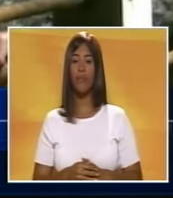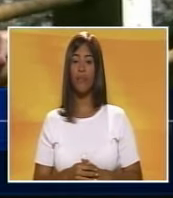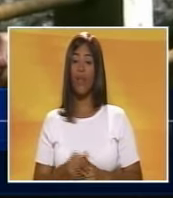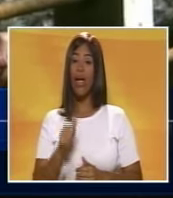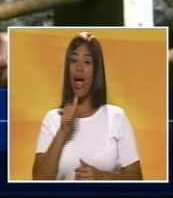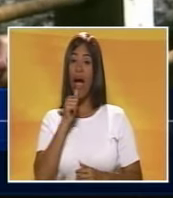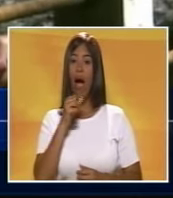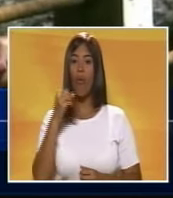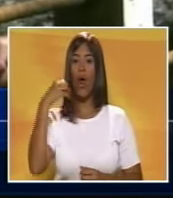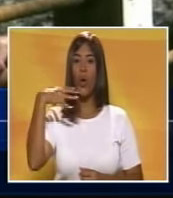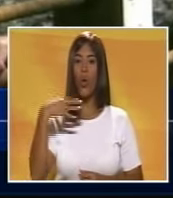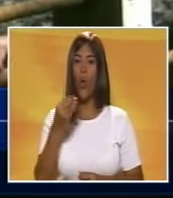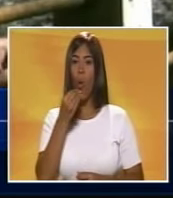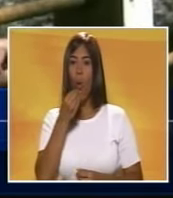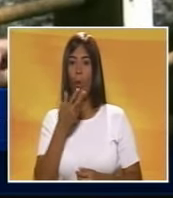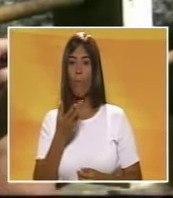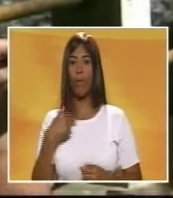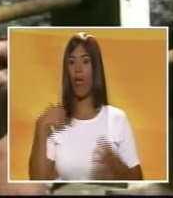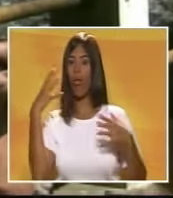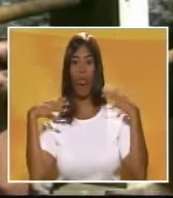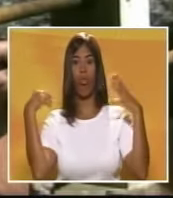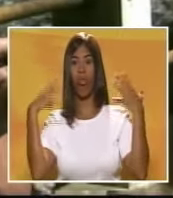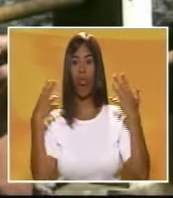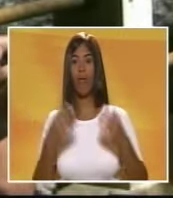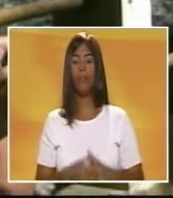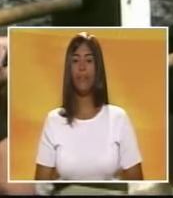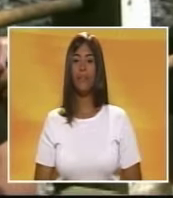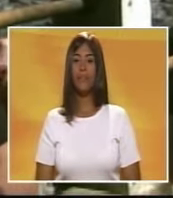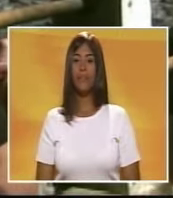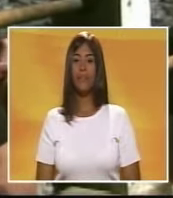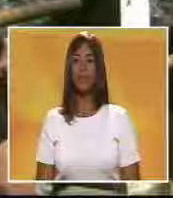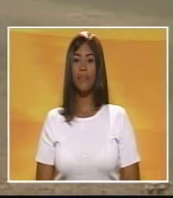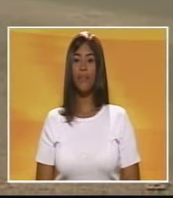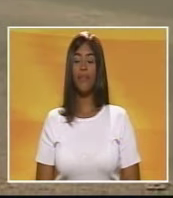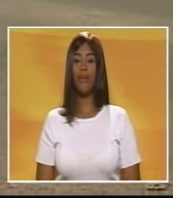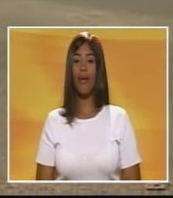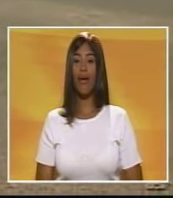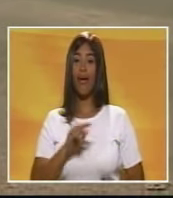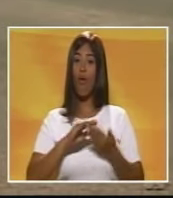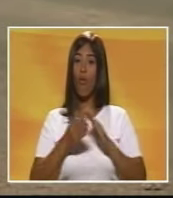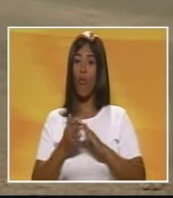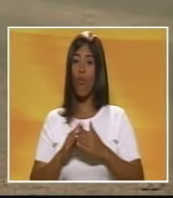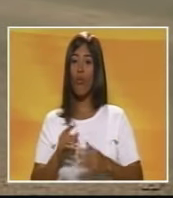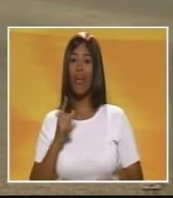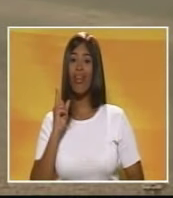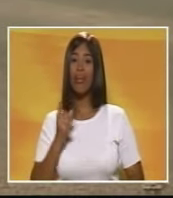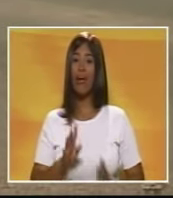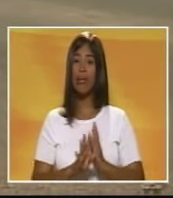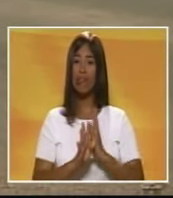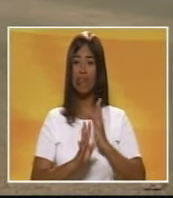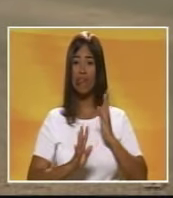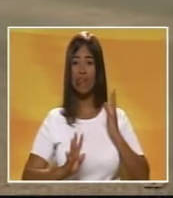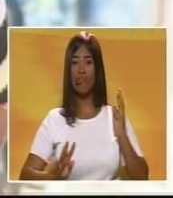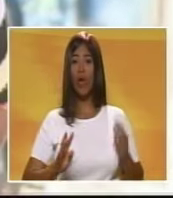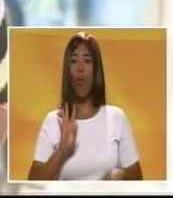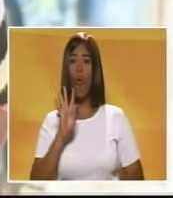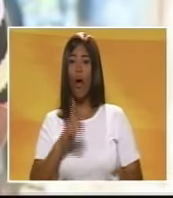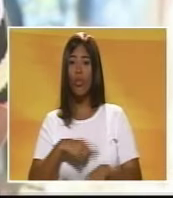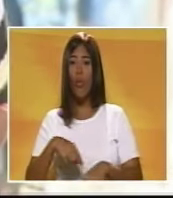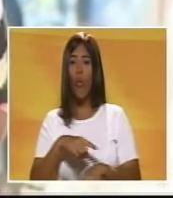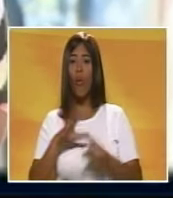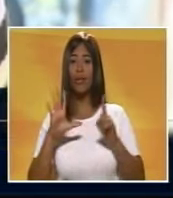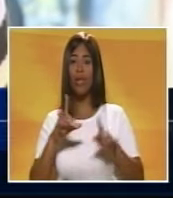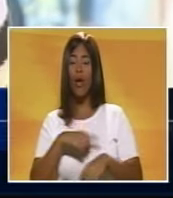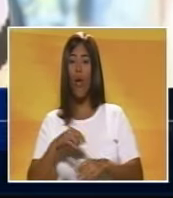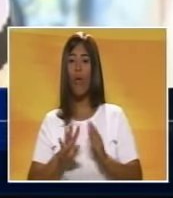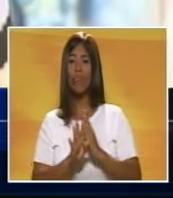agua, la luz, la comida, estamos vueltos locos. Por otra parte, la ciudadanía señala que deben permanecer entre 4 y 6 horas en las